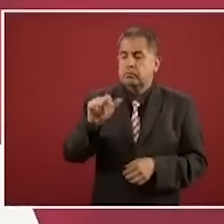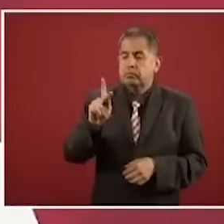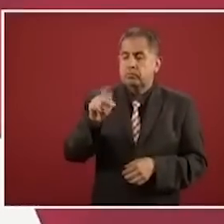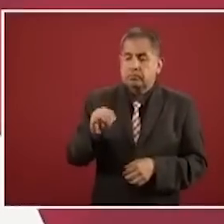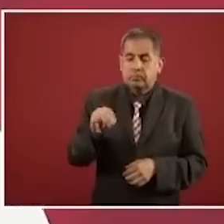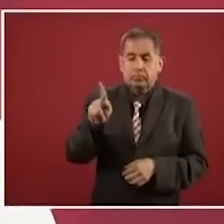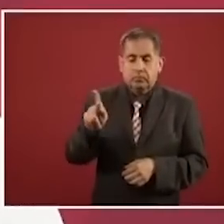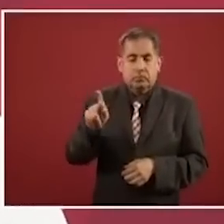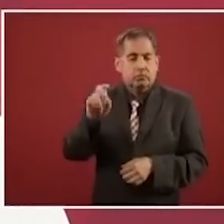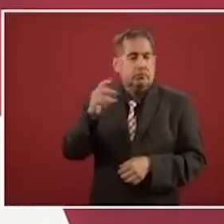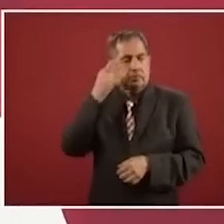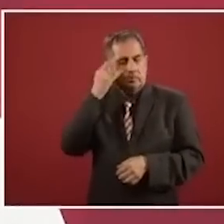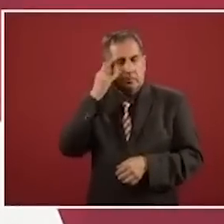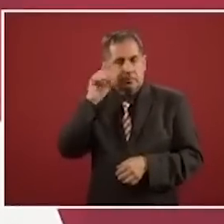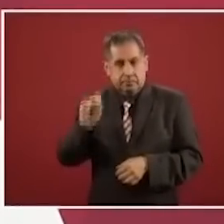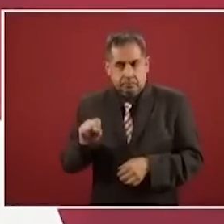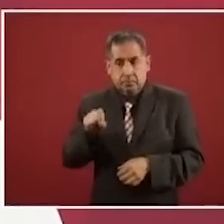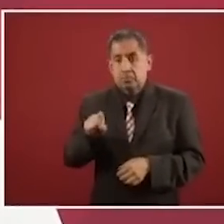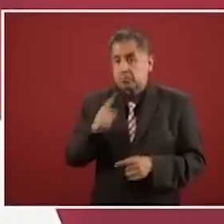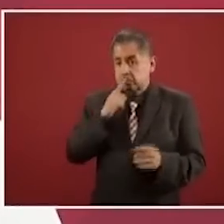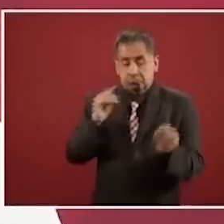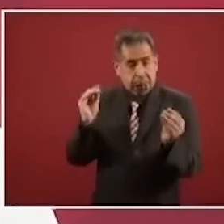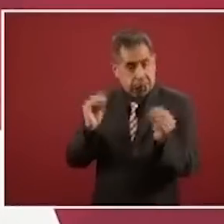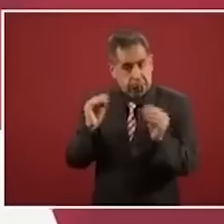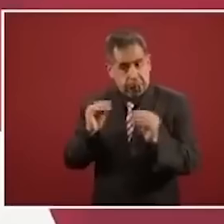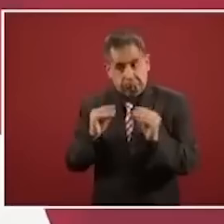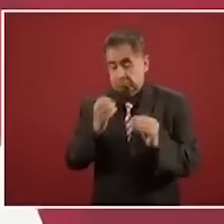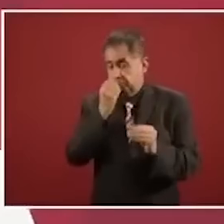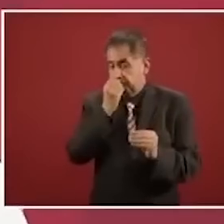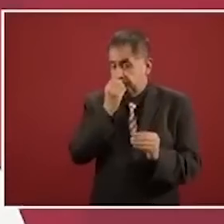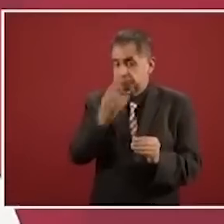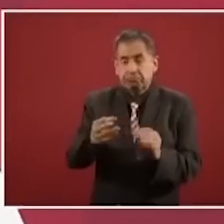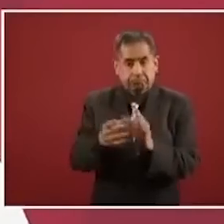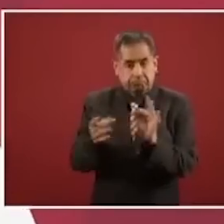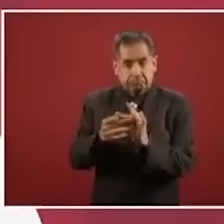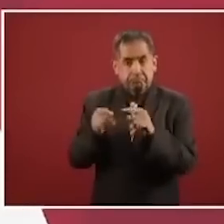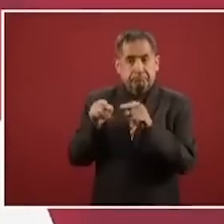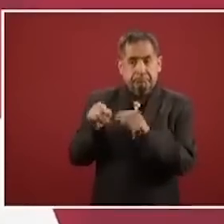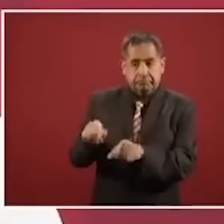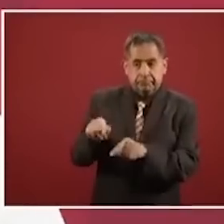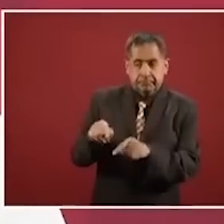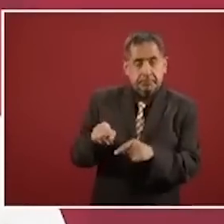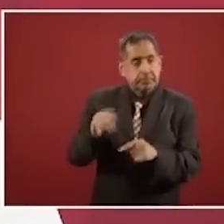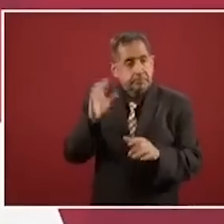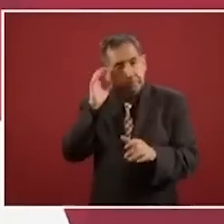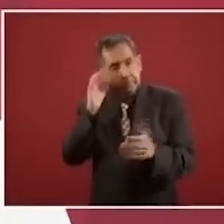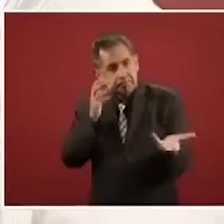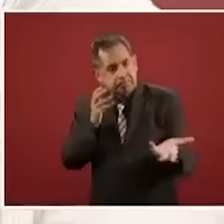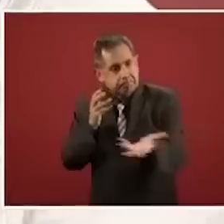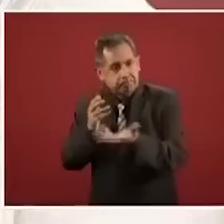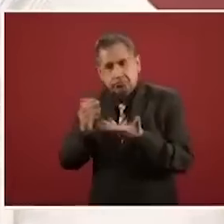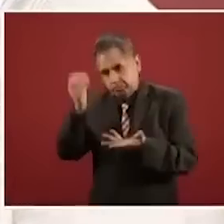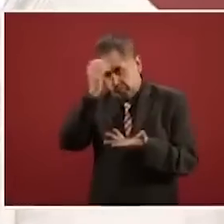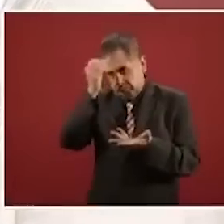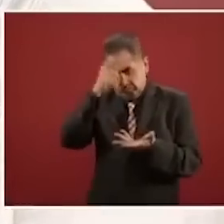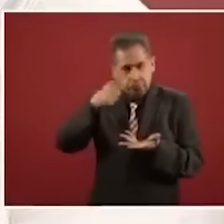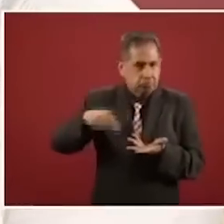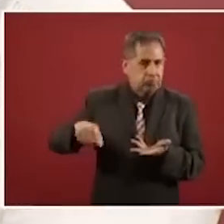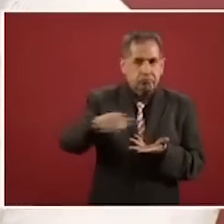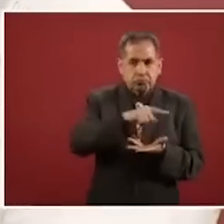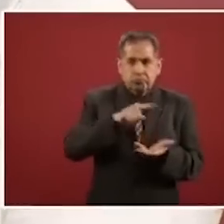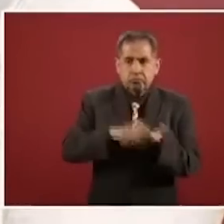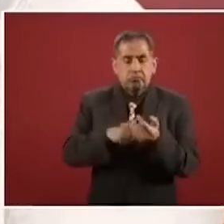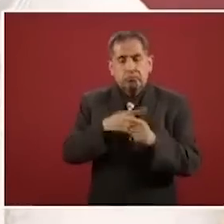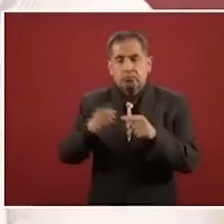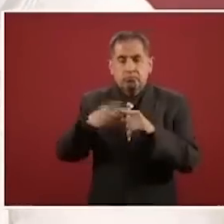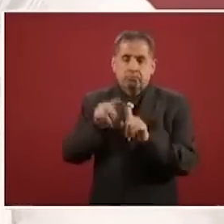Campeche, pues hubo un debate muy interesante, escuchando todas las opiniones, escuchando todos